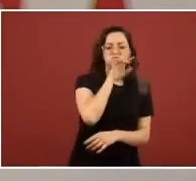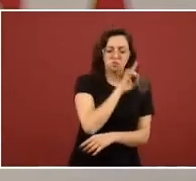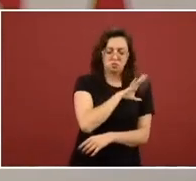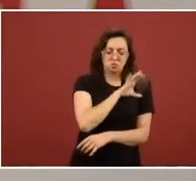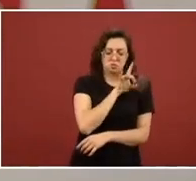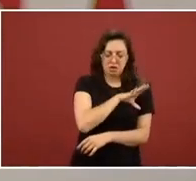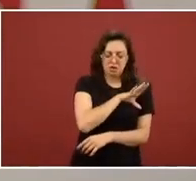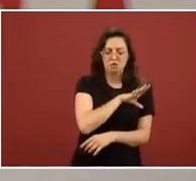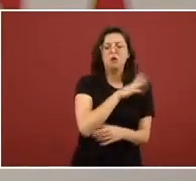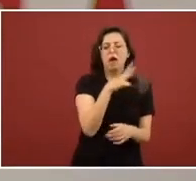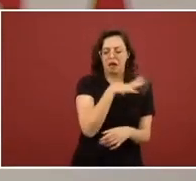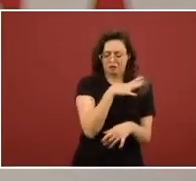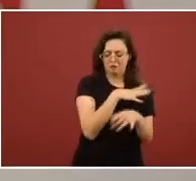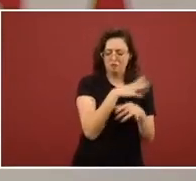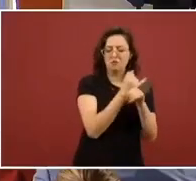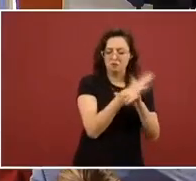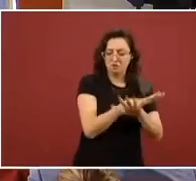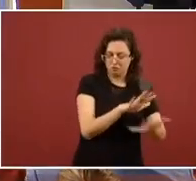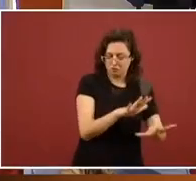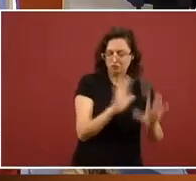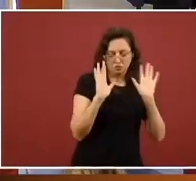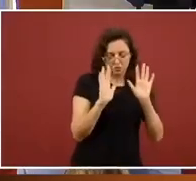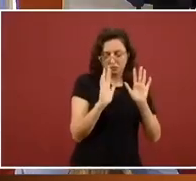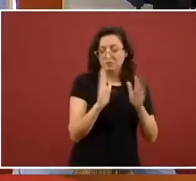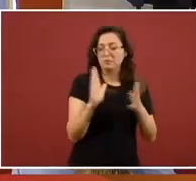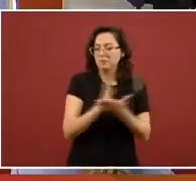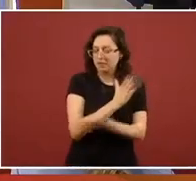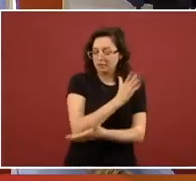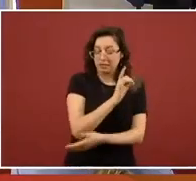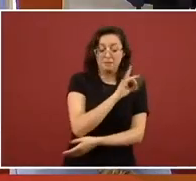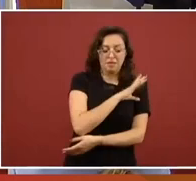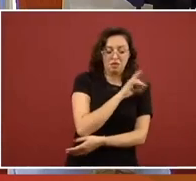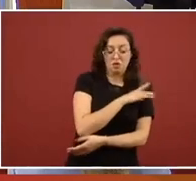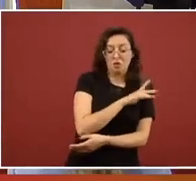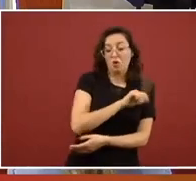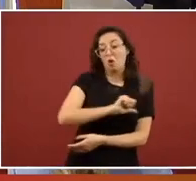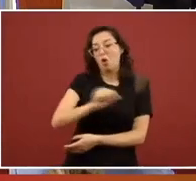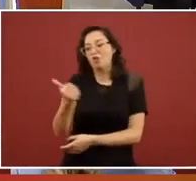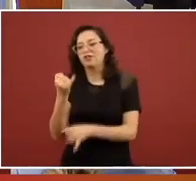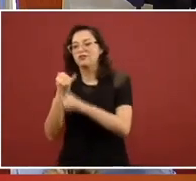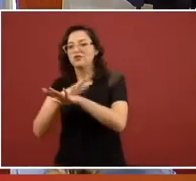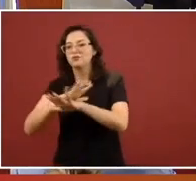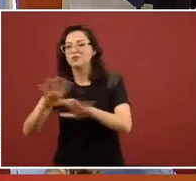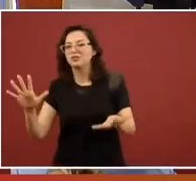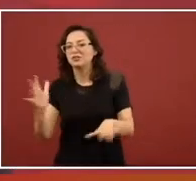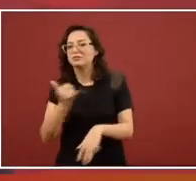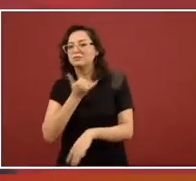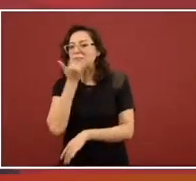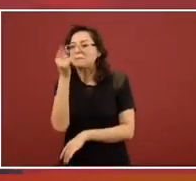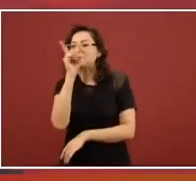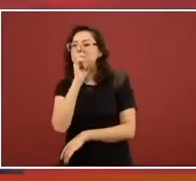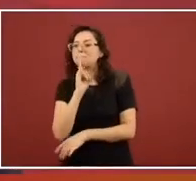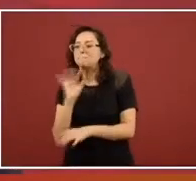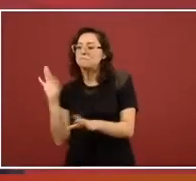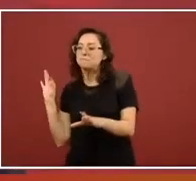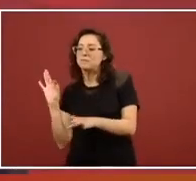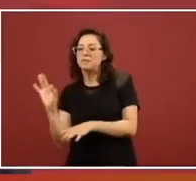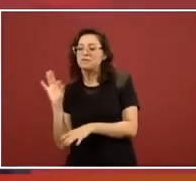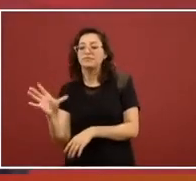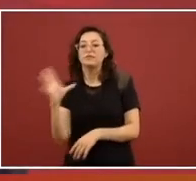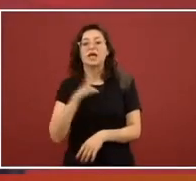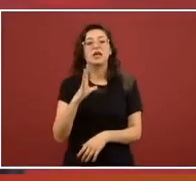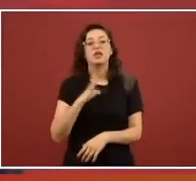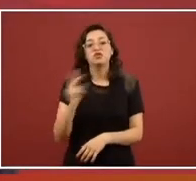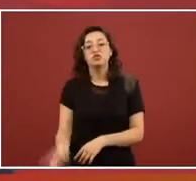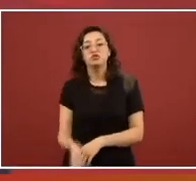buena intención, pero la desinformación que no es accidental. Ayer detectamos 2 oficios apócrifos